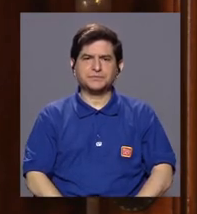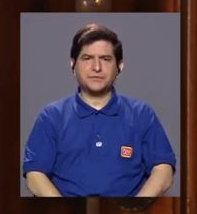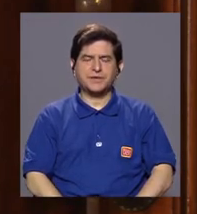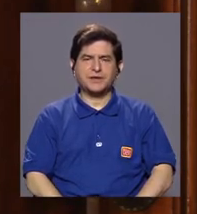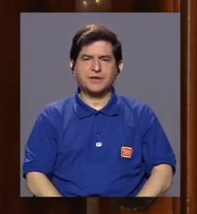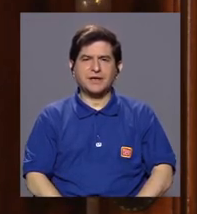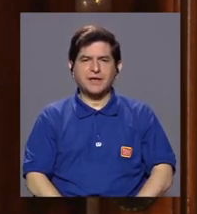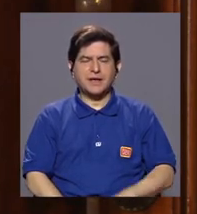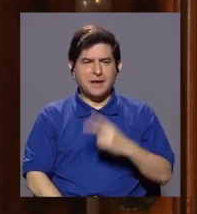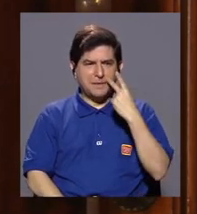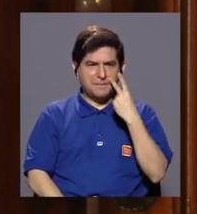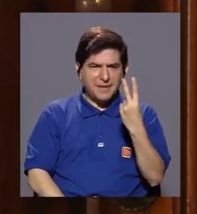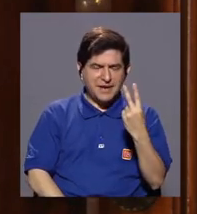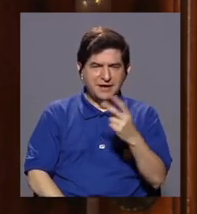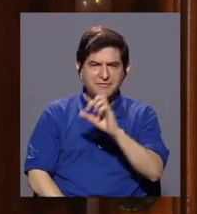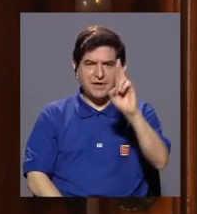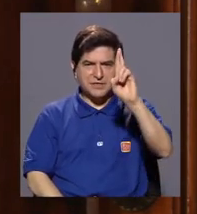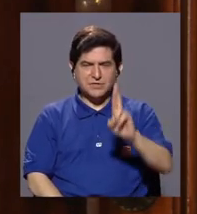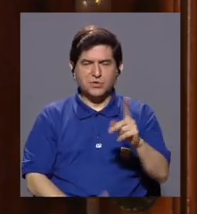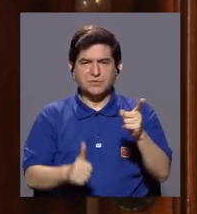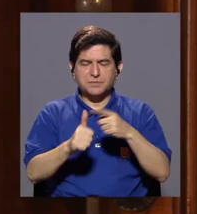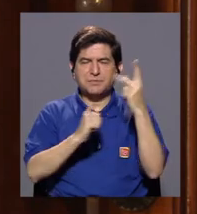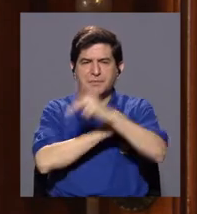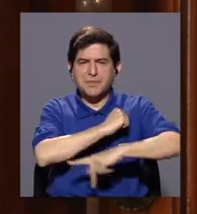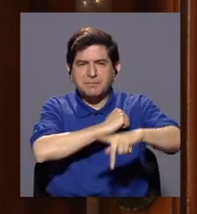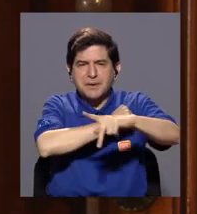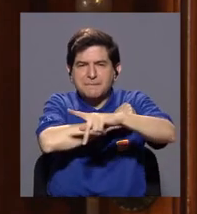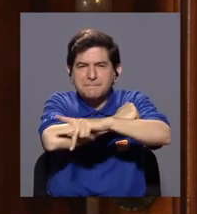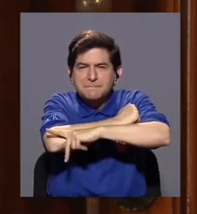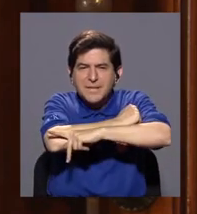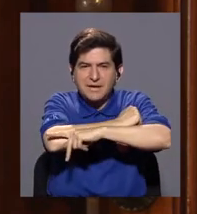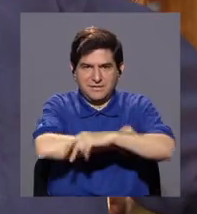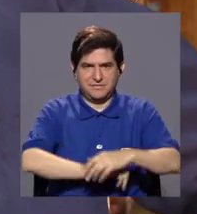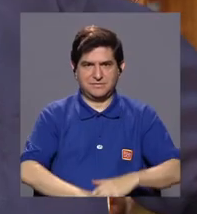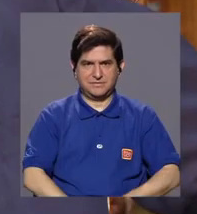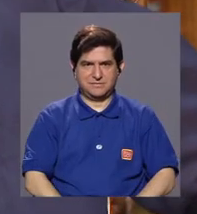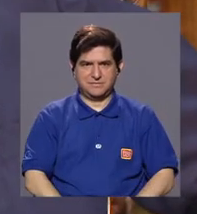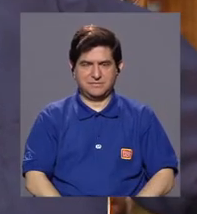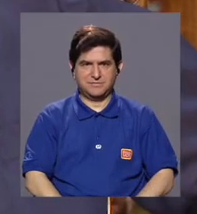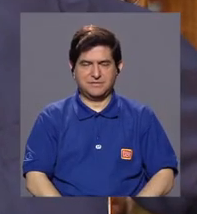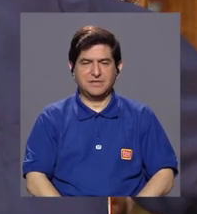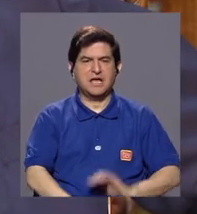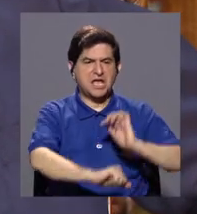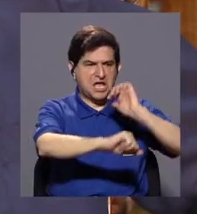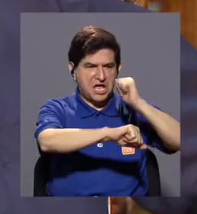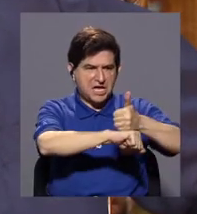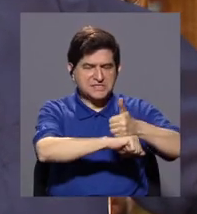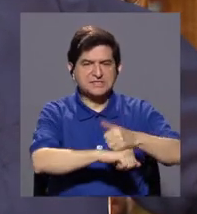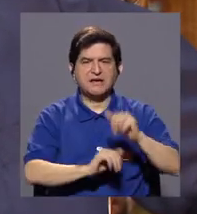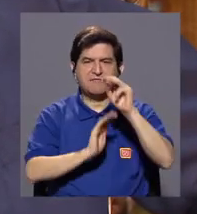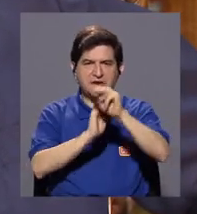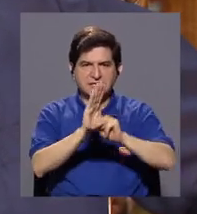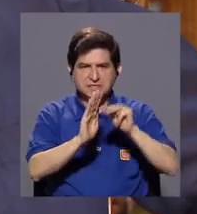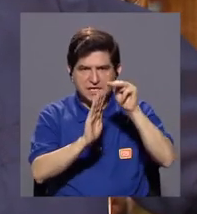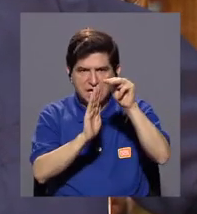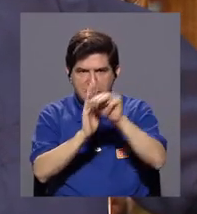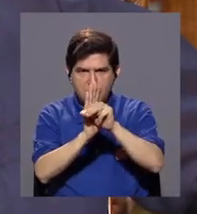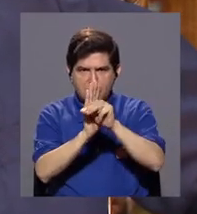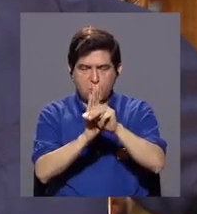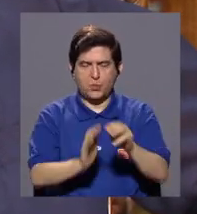para ver si es Costa Rica el primer país que establece en su